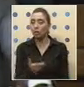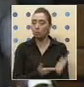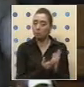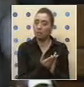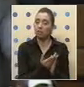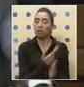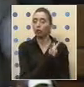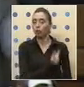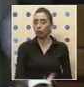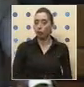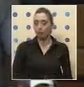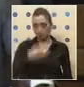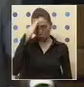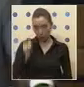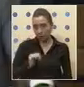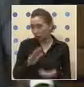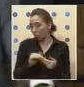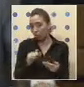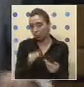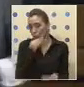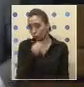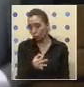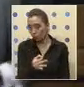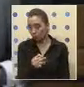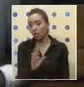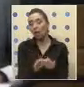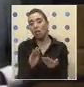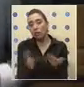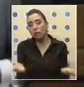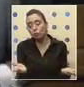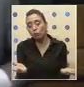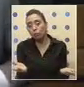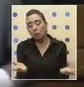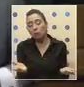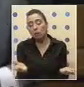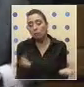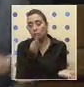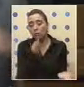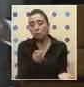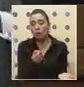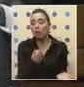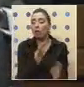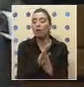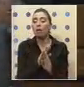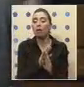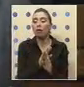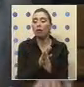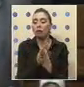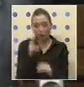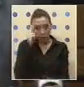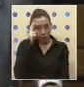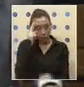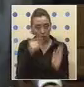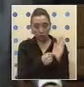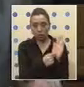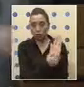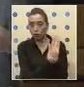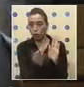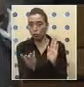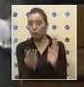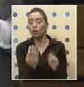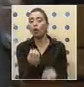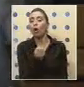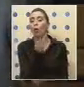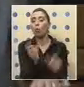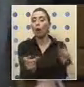gobierno militar, pues. Discúlpenme, discúlpenme. Y quiero decirle, basta con recordar los números.